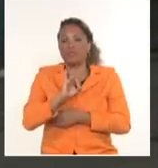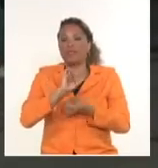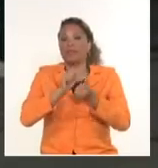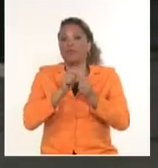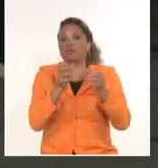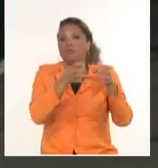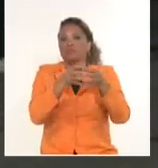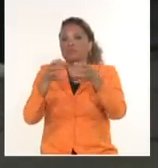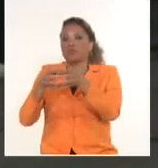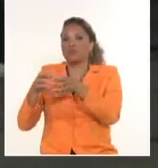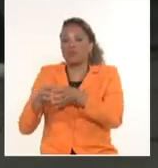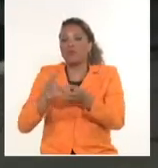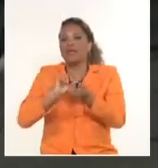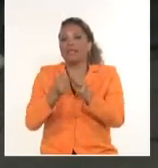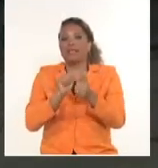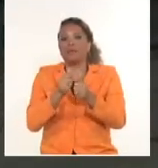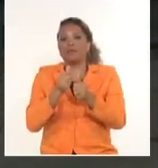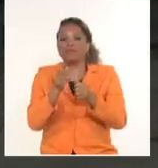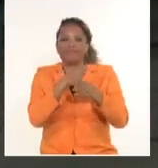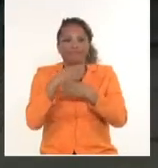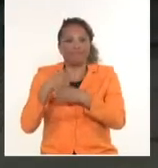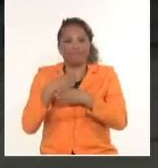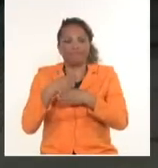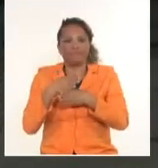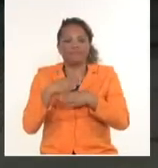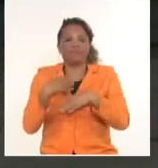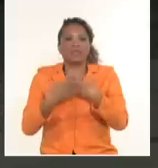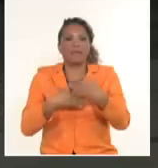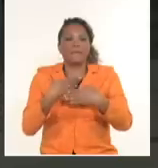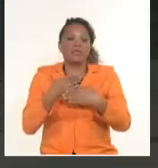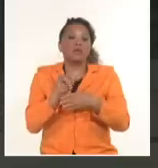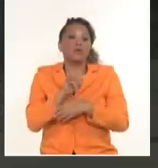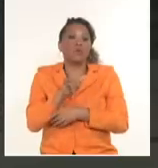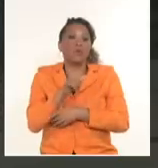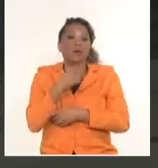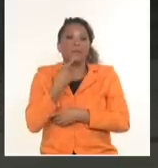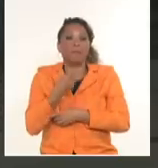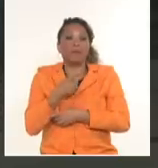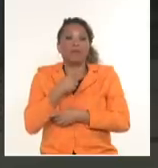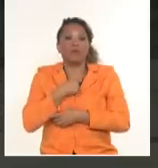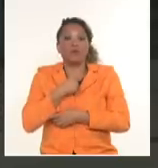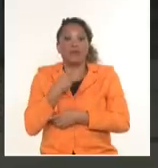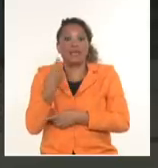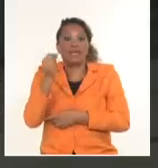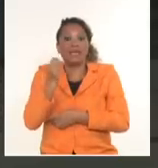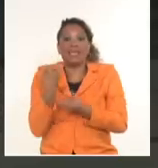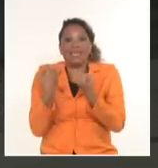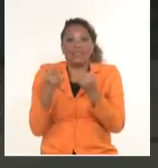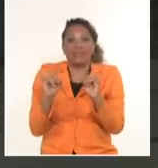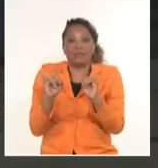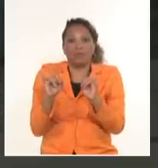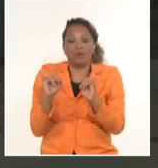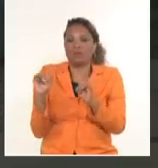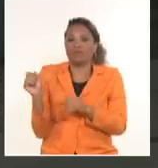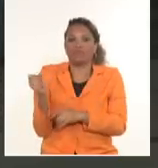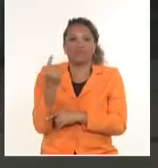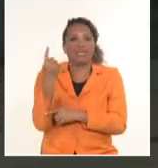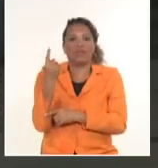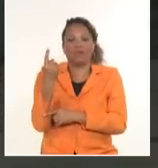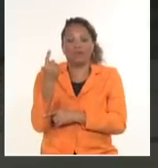equipo, en deportes pues mixtos, pues el hecho de conseguirla de forma individual creo que tiene muchísimo